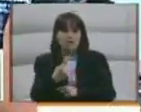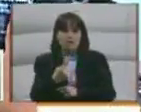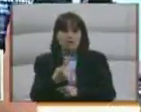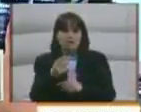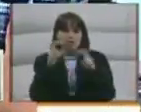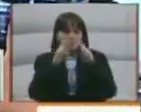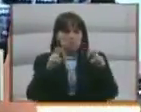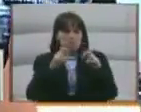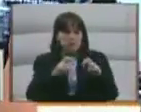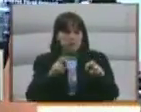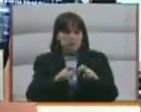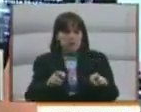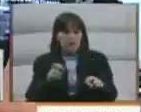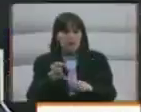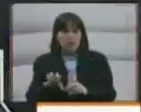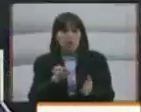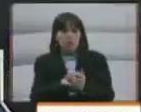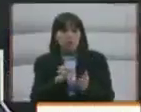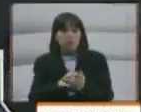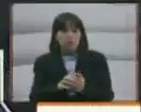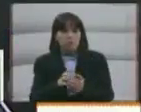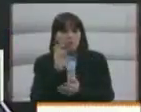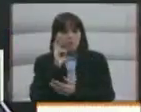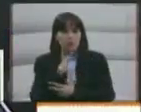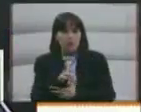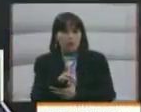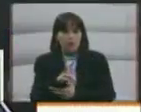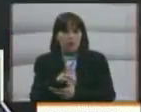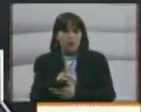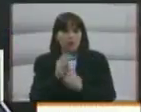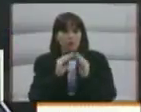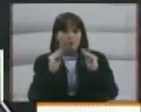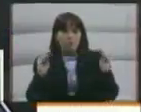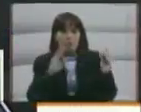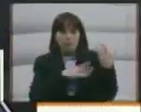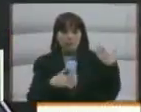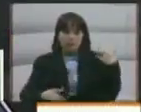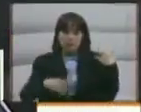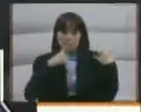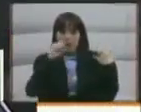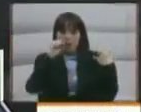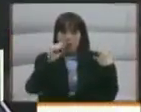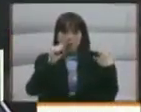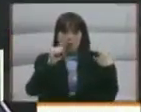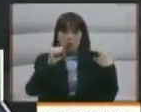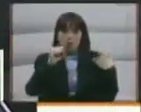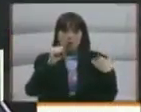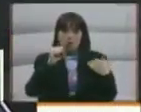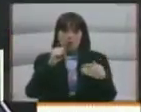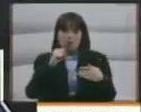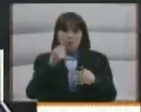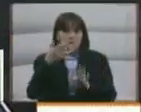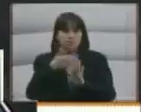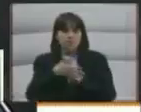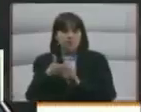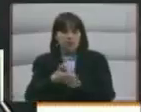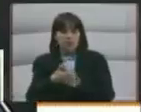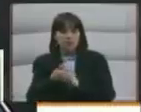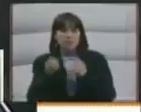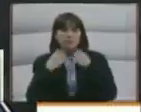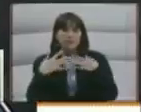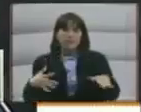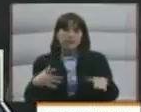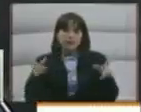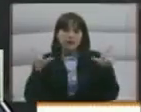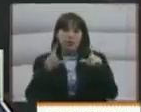estado Nueva Esparta, siguiendo el llamado del presidente Maduro. Por aquí dicen, me perdí el programa, pero un beso